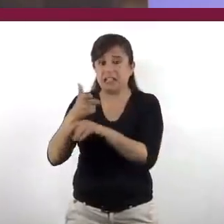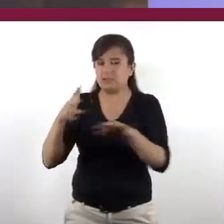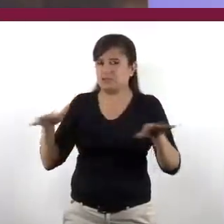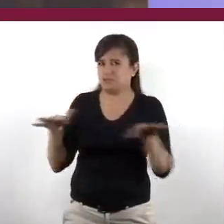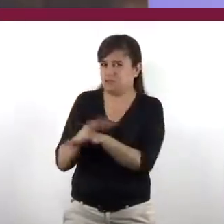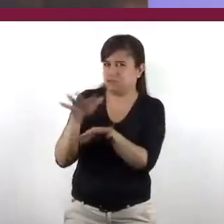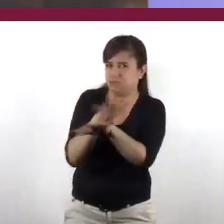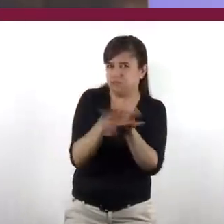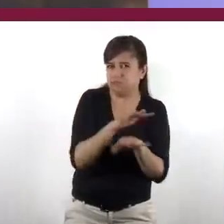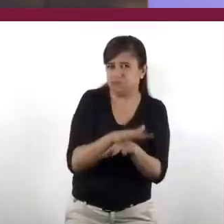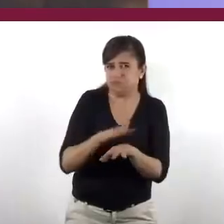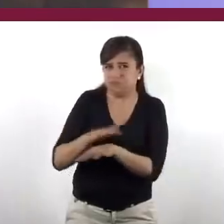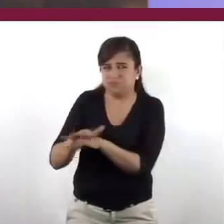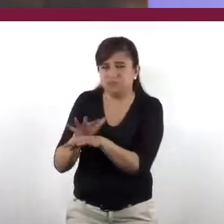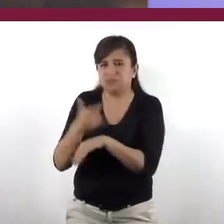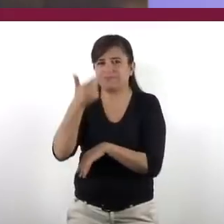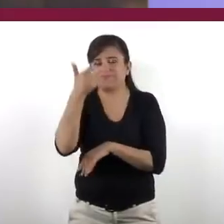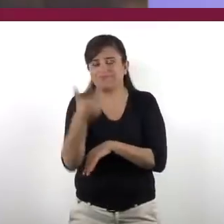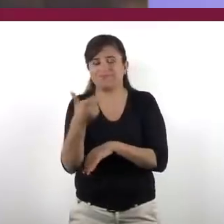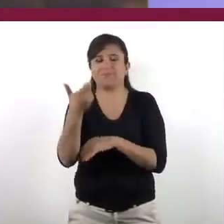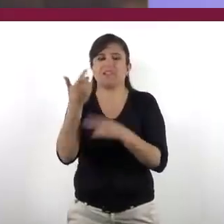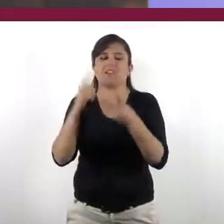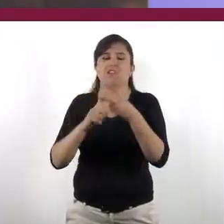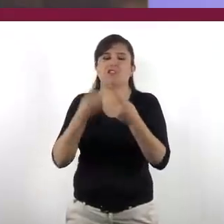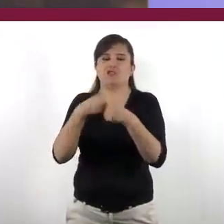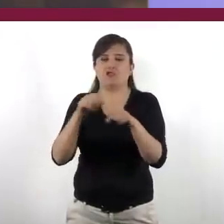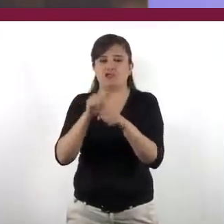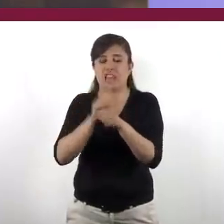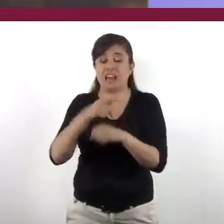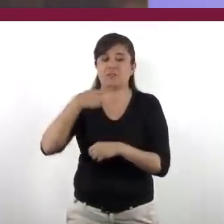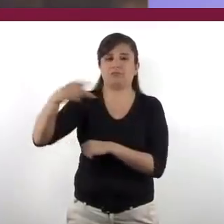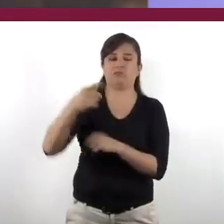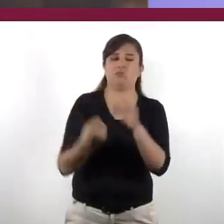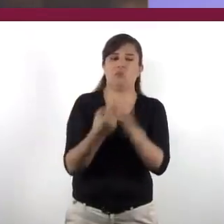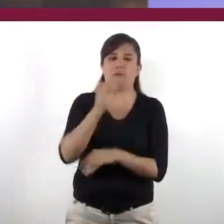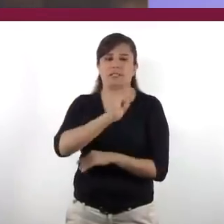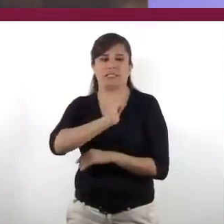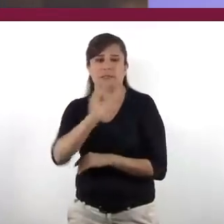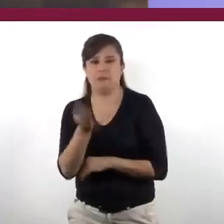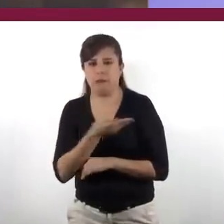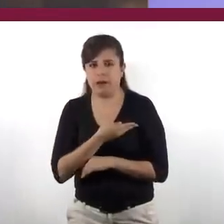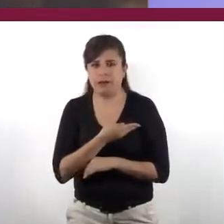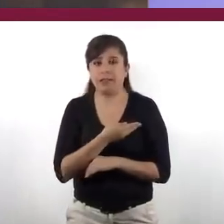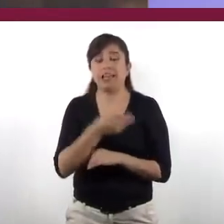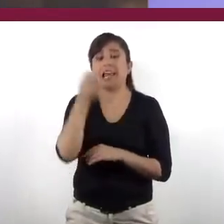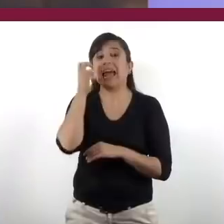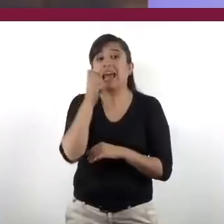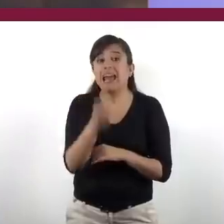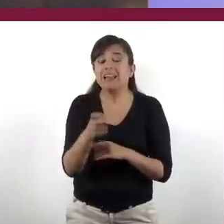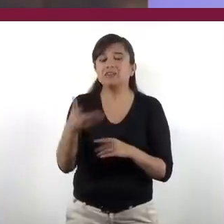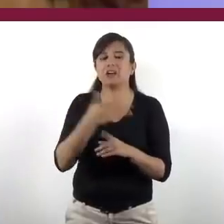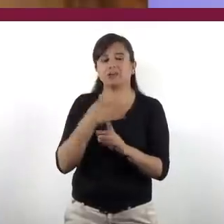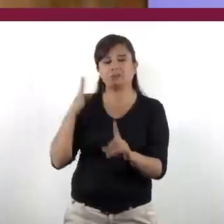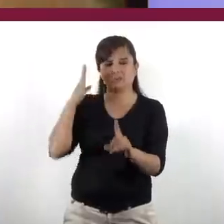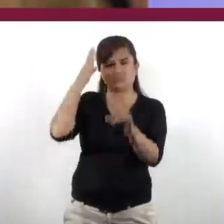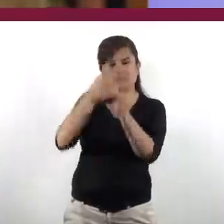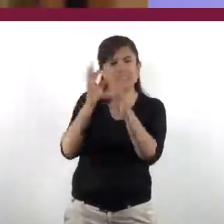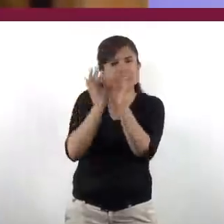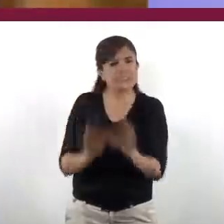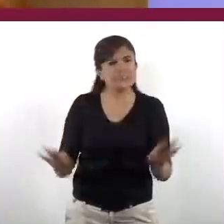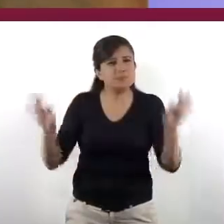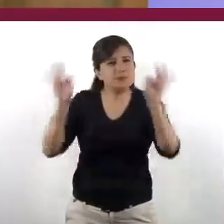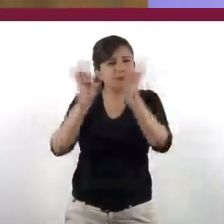la estructura política, económica y social de la Nueva España. Esta serie de medidas tenían como objetivo